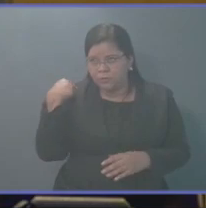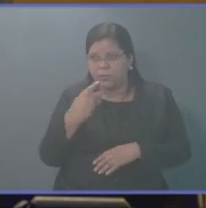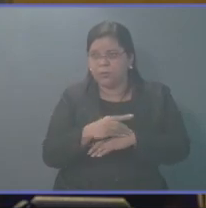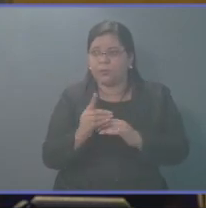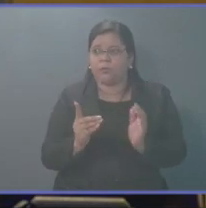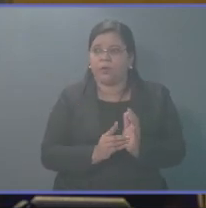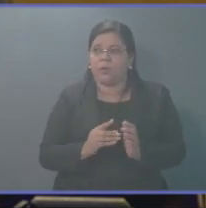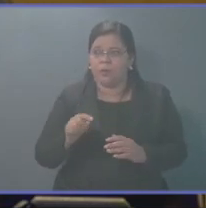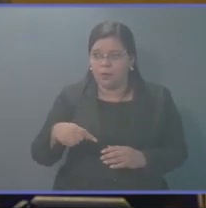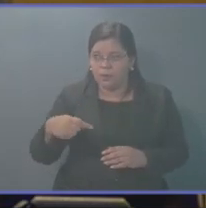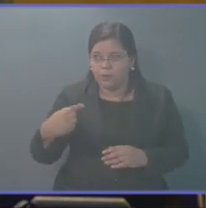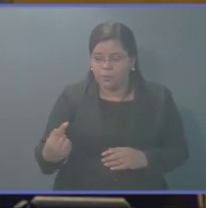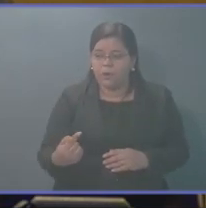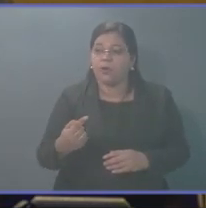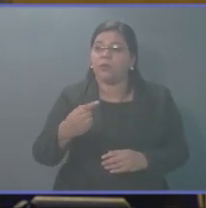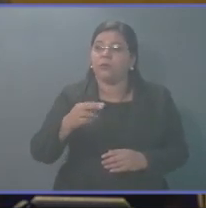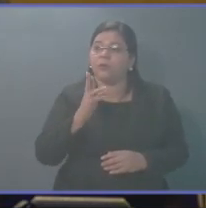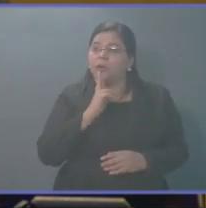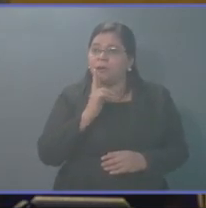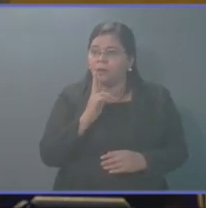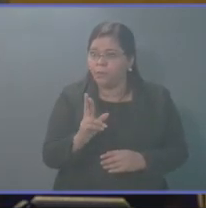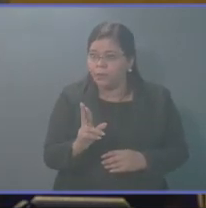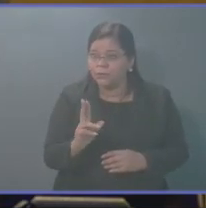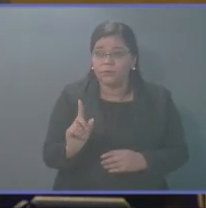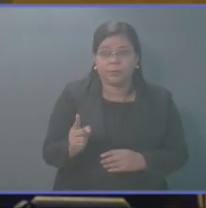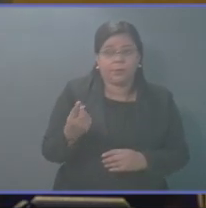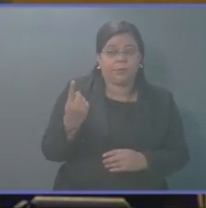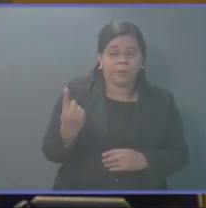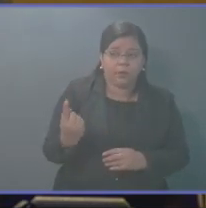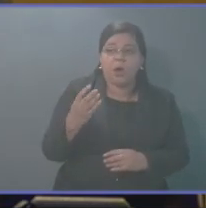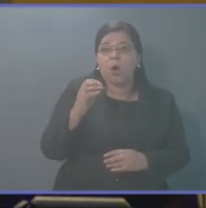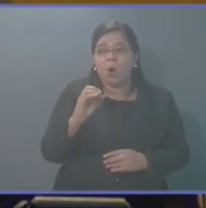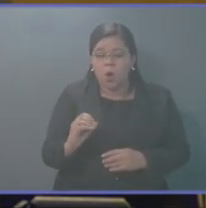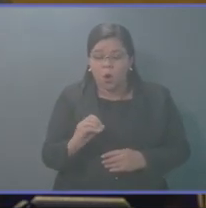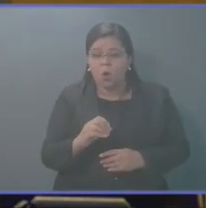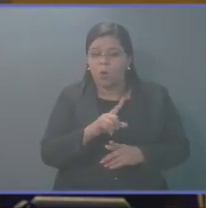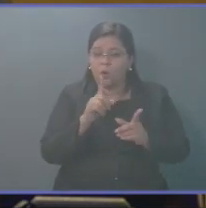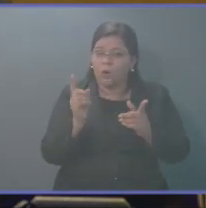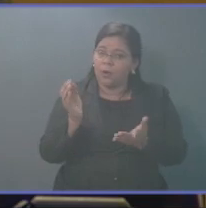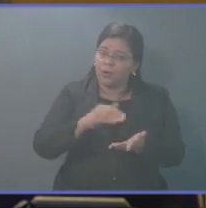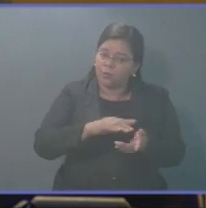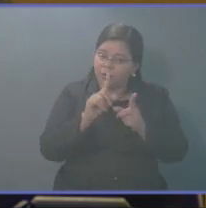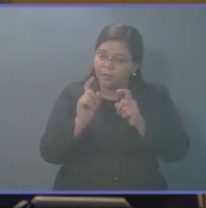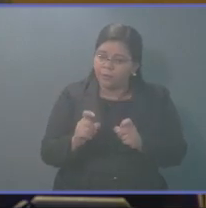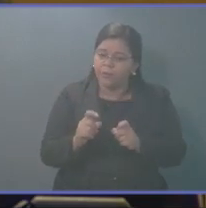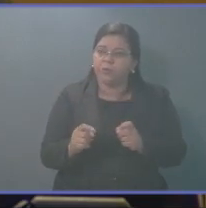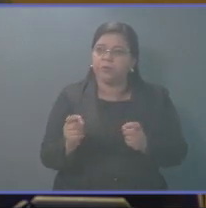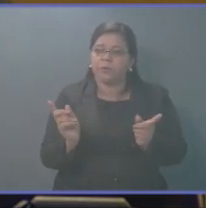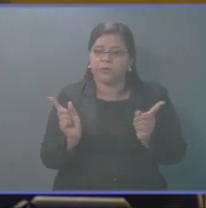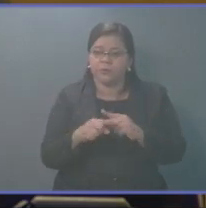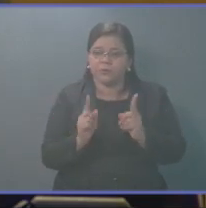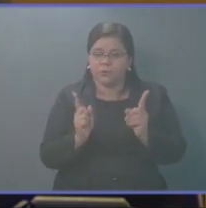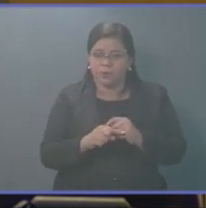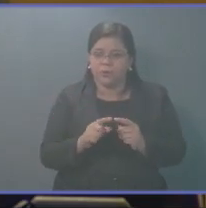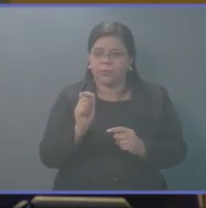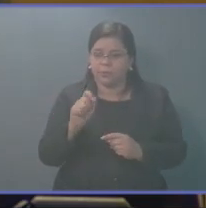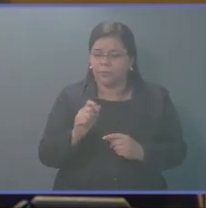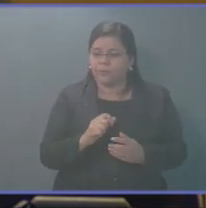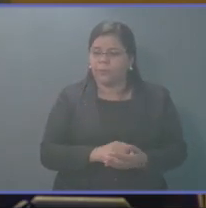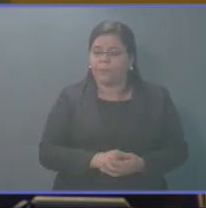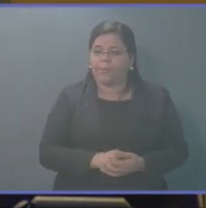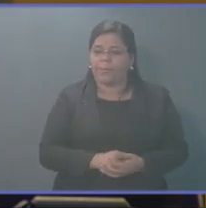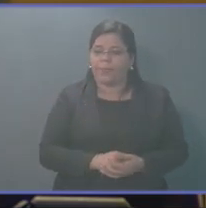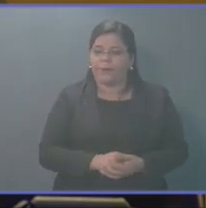cuando en las respuestas del primero o en las preguntas de los segundos se desvíen del punto de la interpelación.